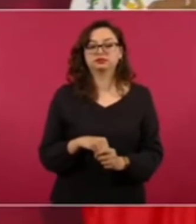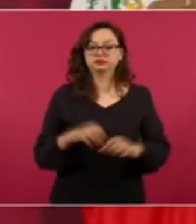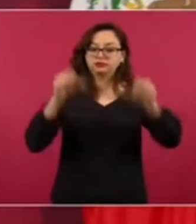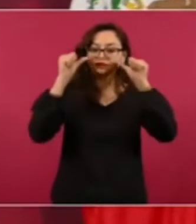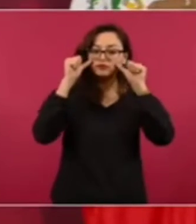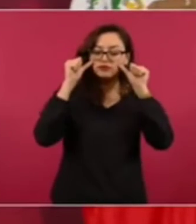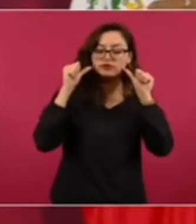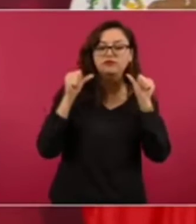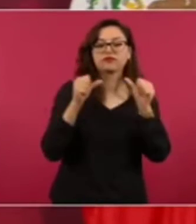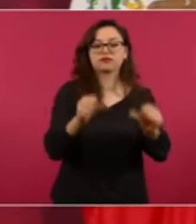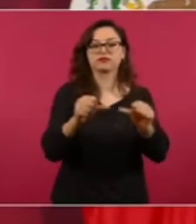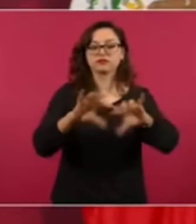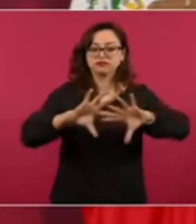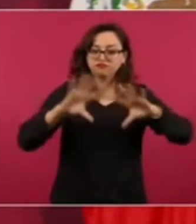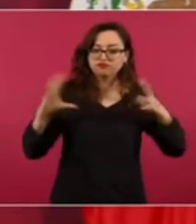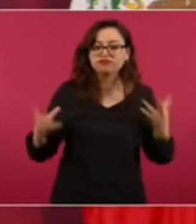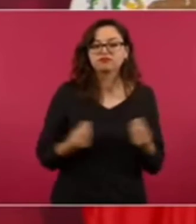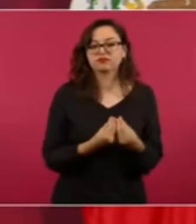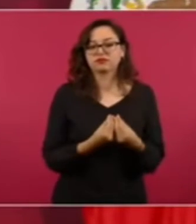integral